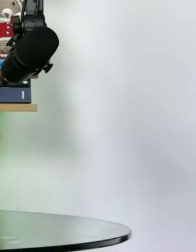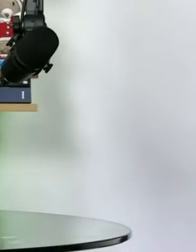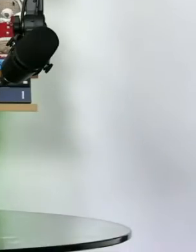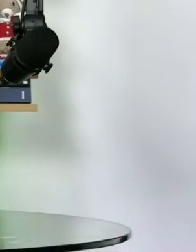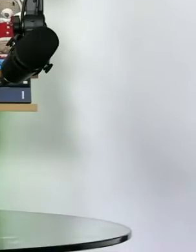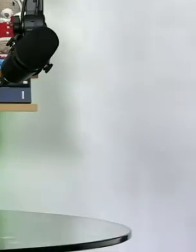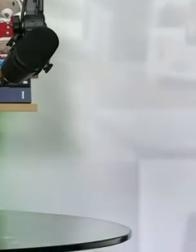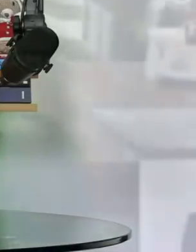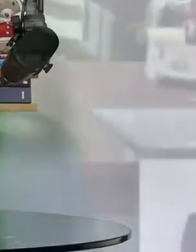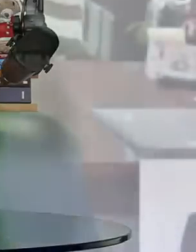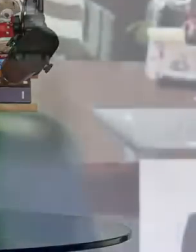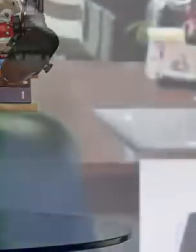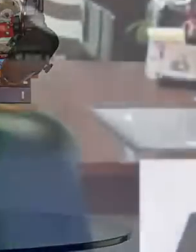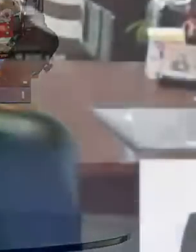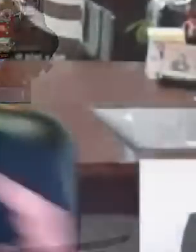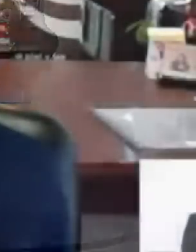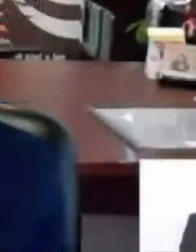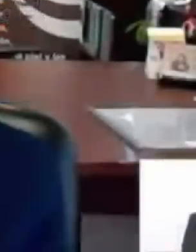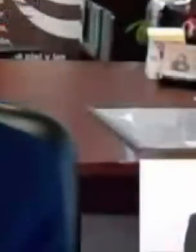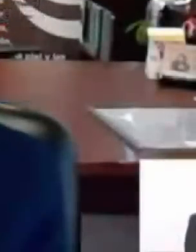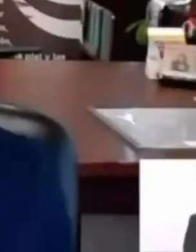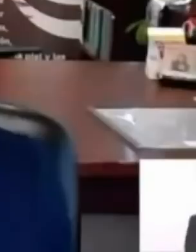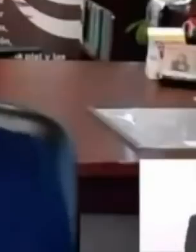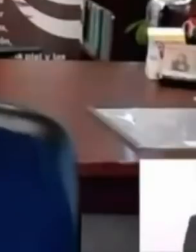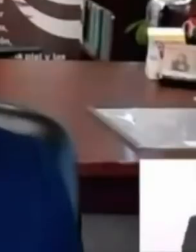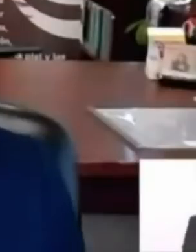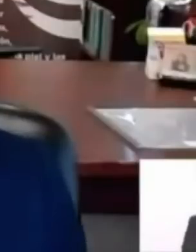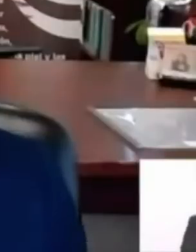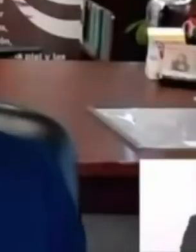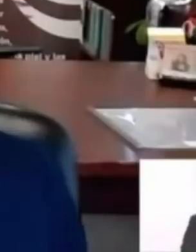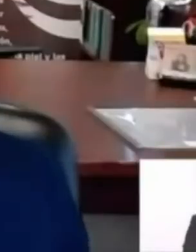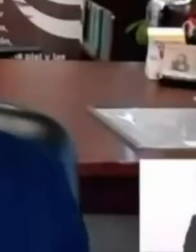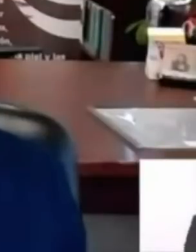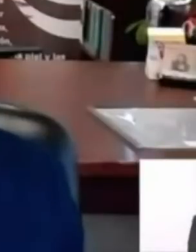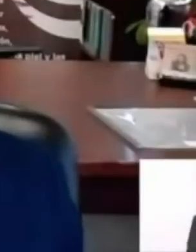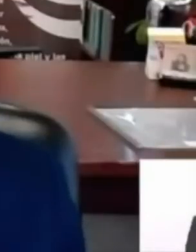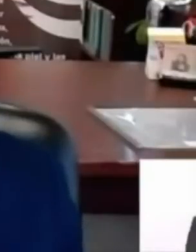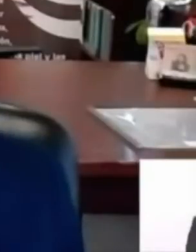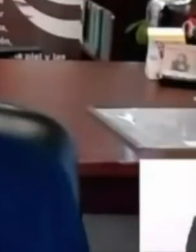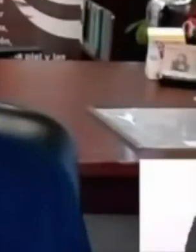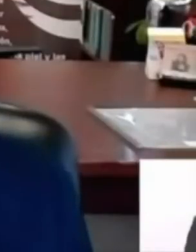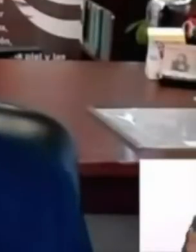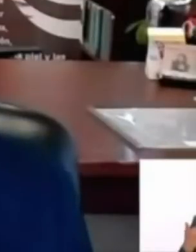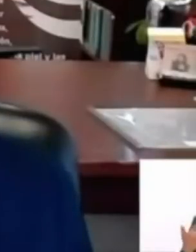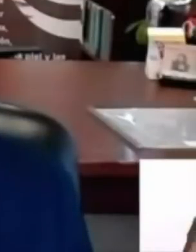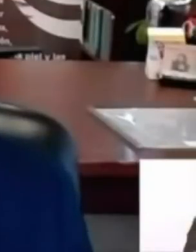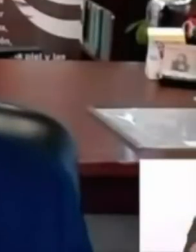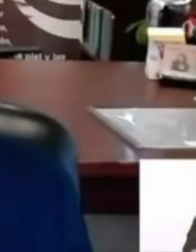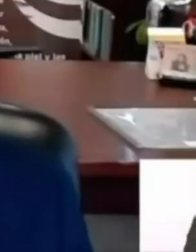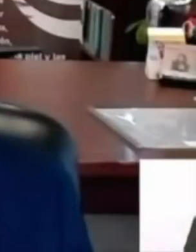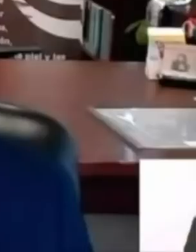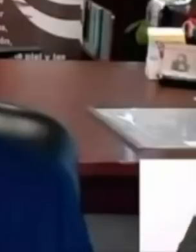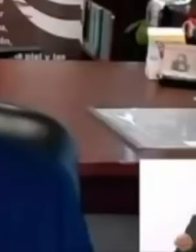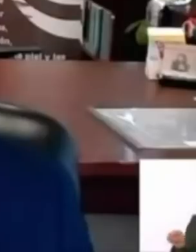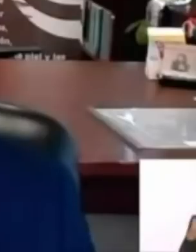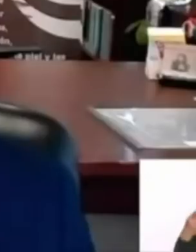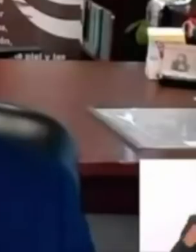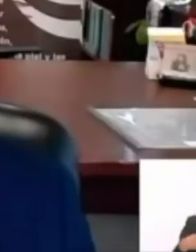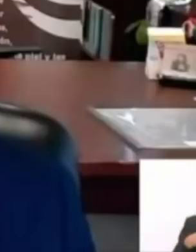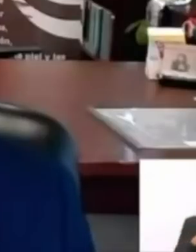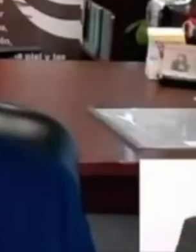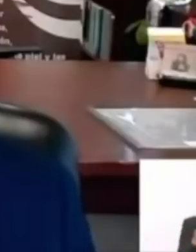que rectifique que encuentre las soluciones para hacer esta revocación en la manera en la que se pueda realizar